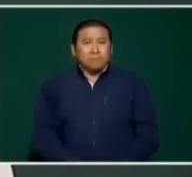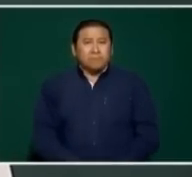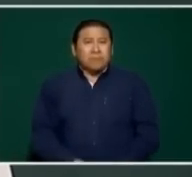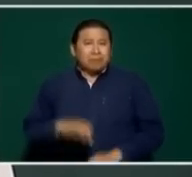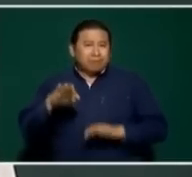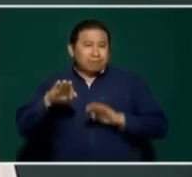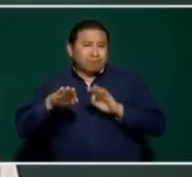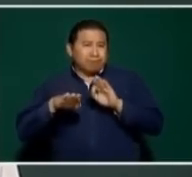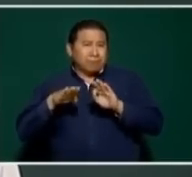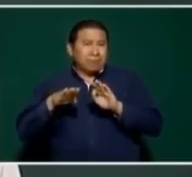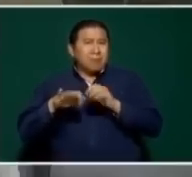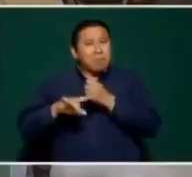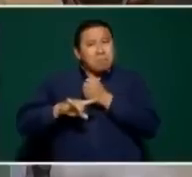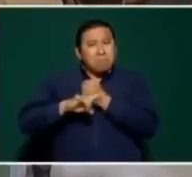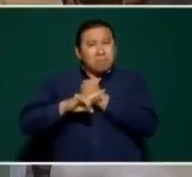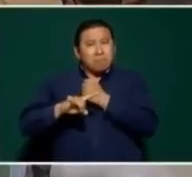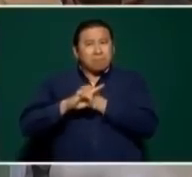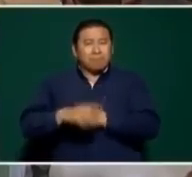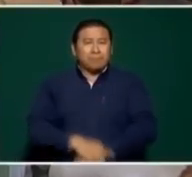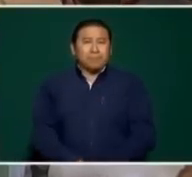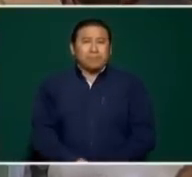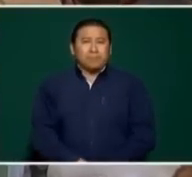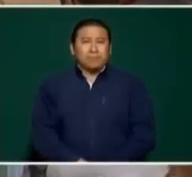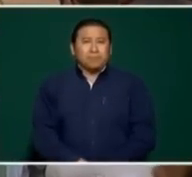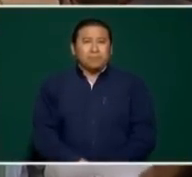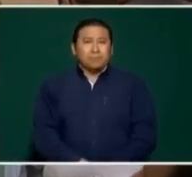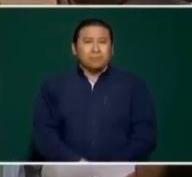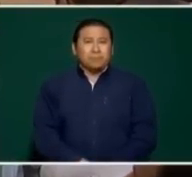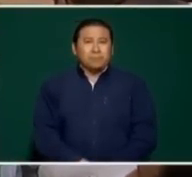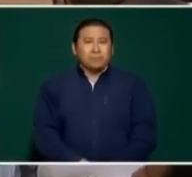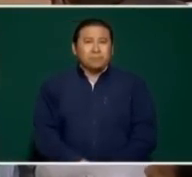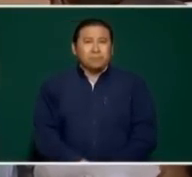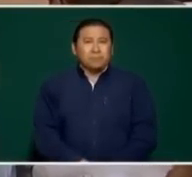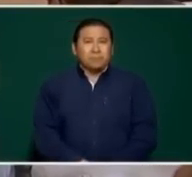en la atención del problema.